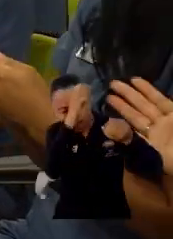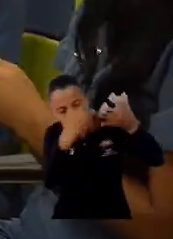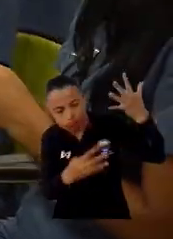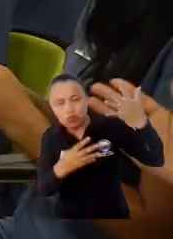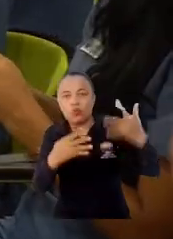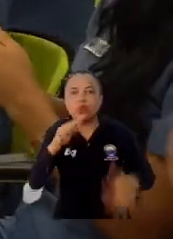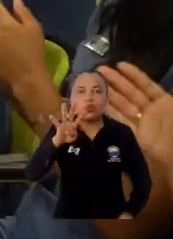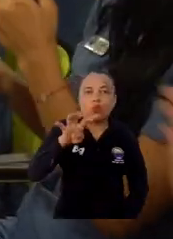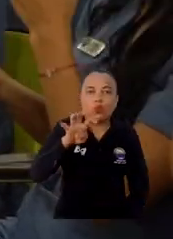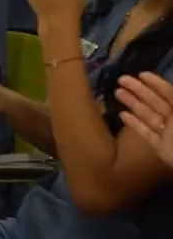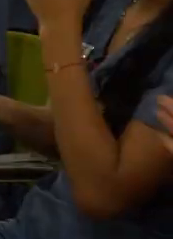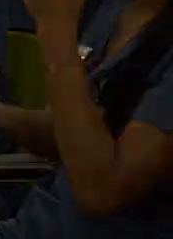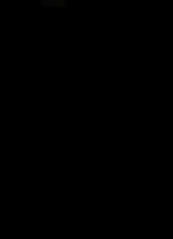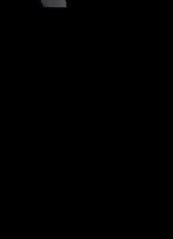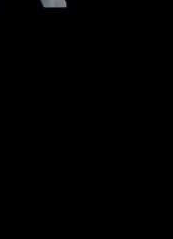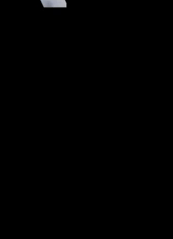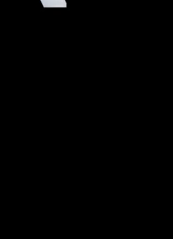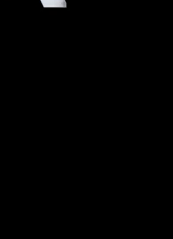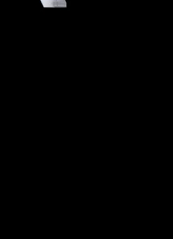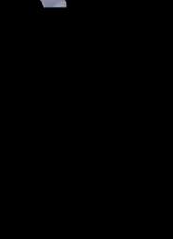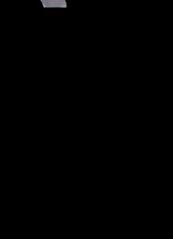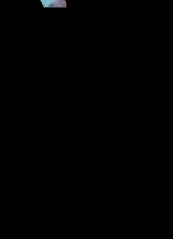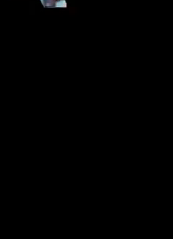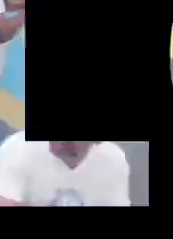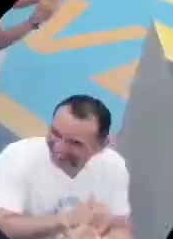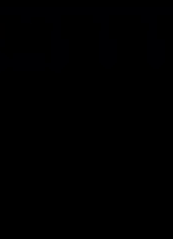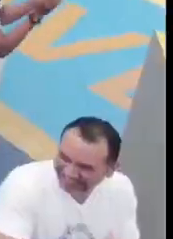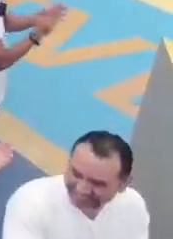nos ubica en el noveno puesto.